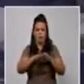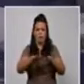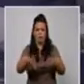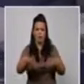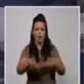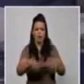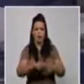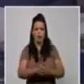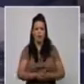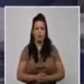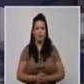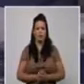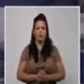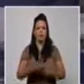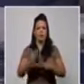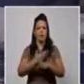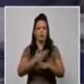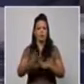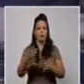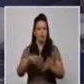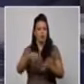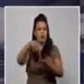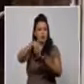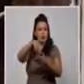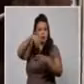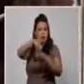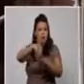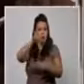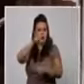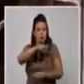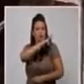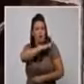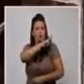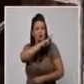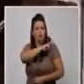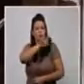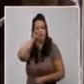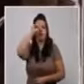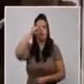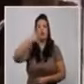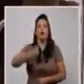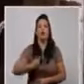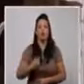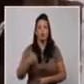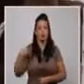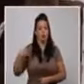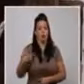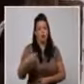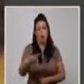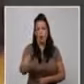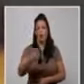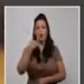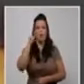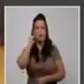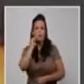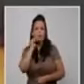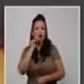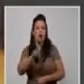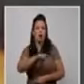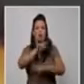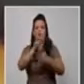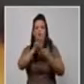Orlando González y Majagua, las autoridades sanitarias amplían las pesquisas activas, el uso obligatorio del nasobuco,